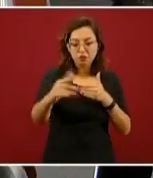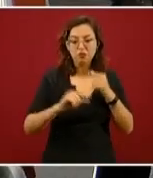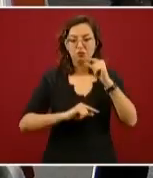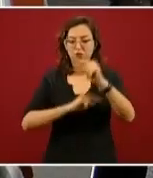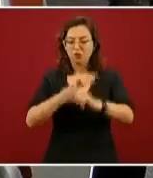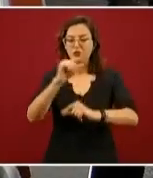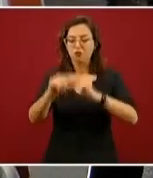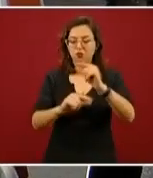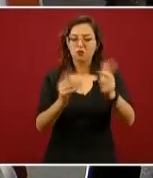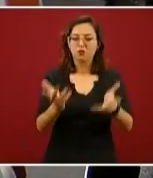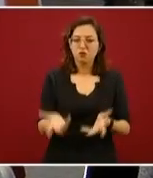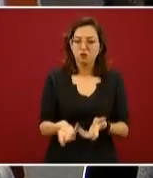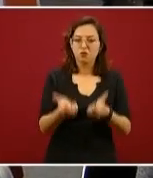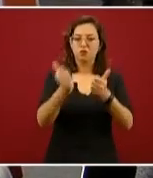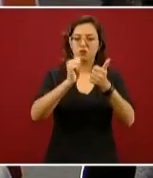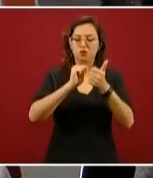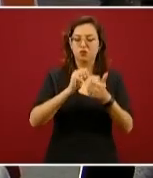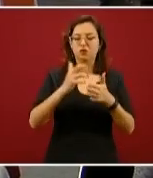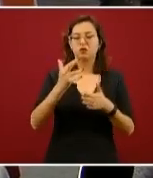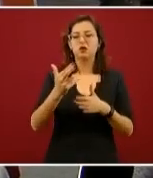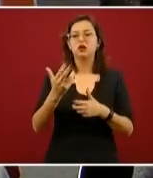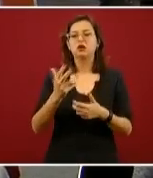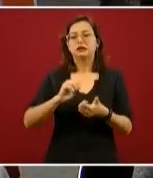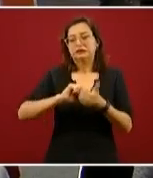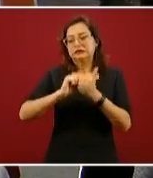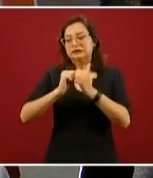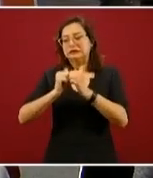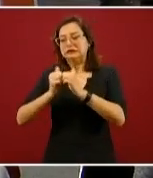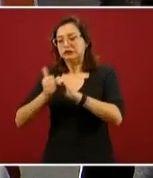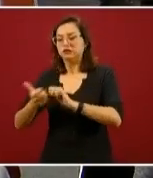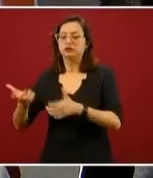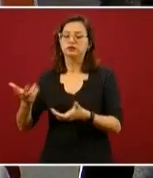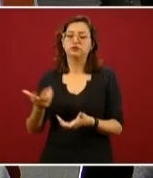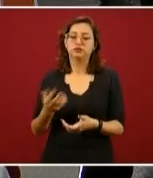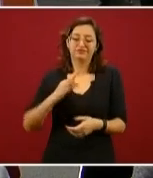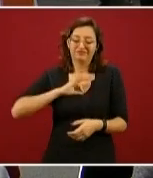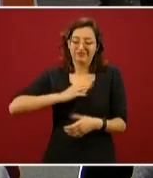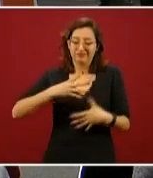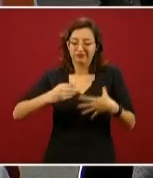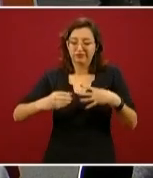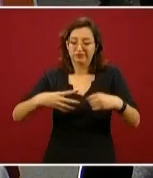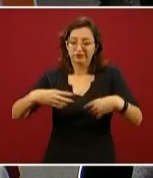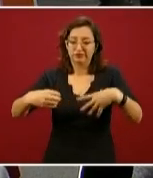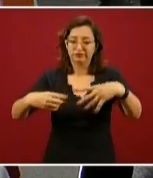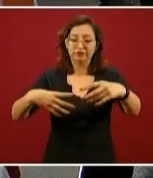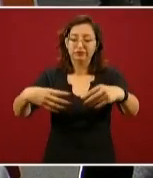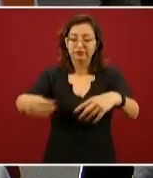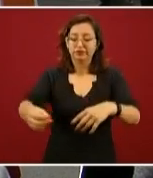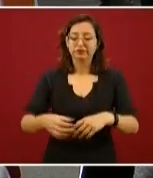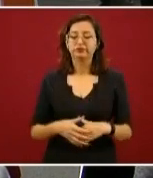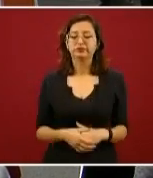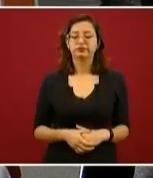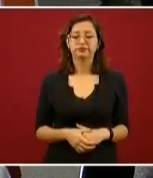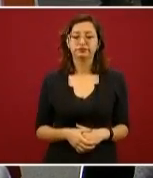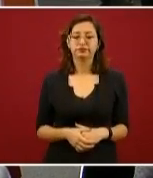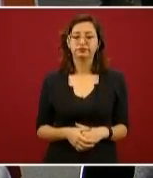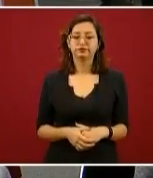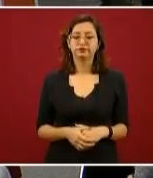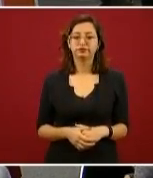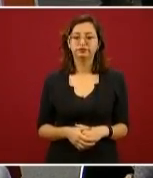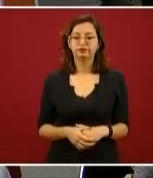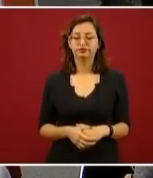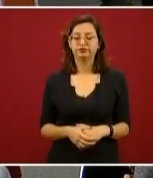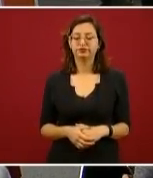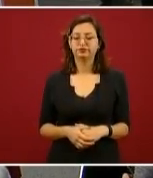recuperación en las distintas consecuencias que esta epidemia puede tener. Esto ha sido el proceso de